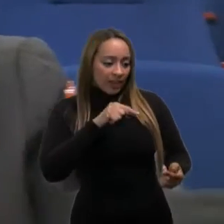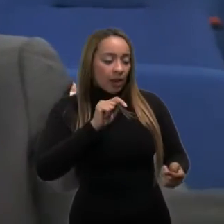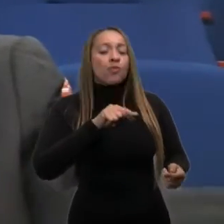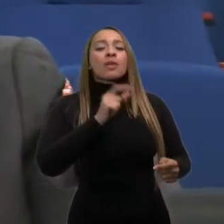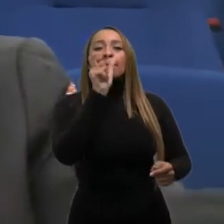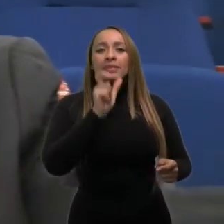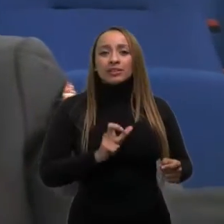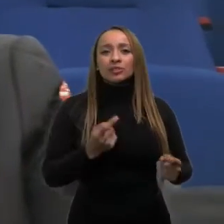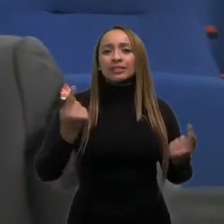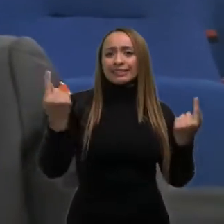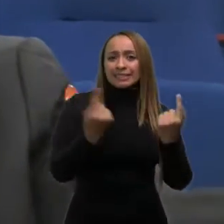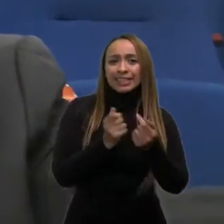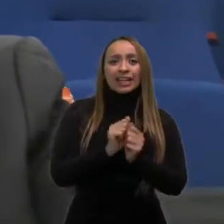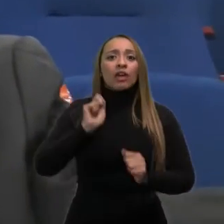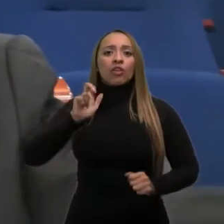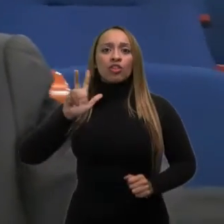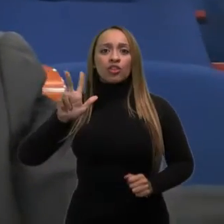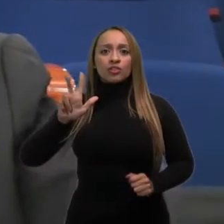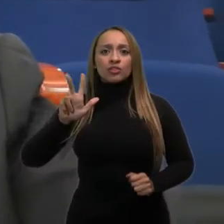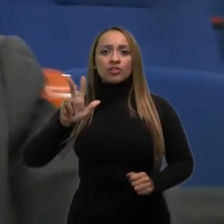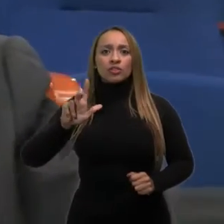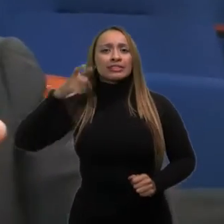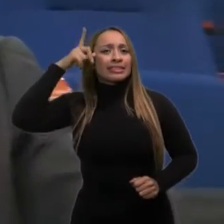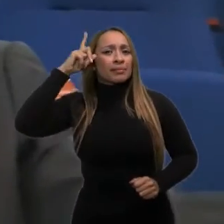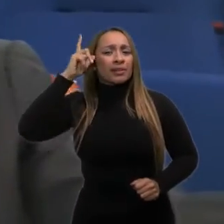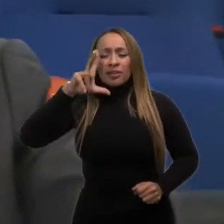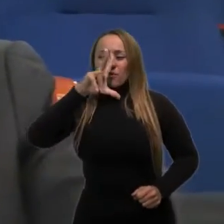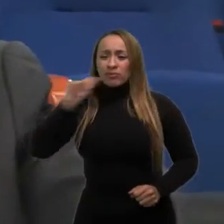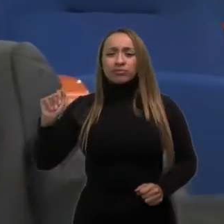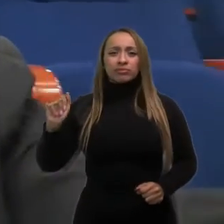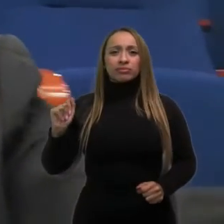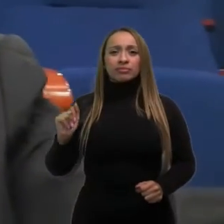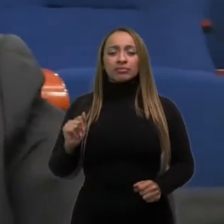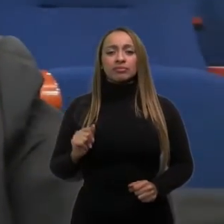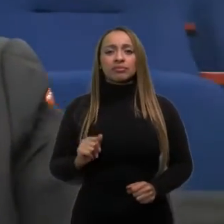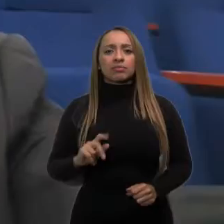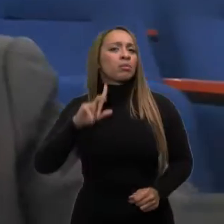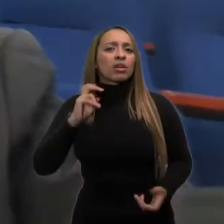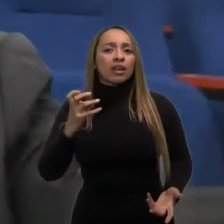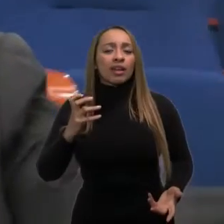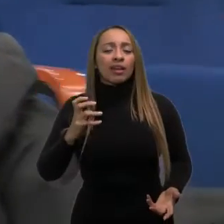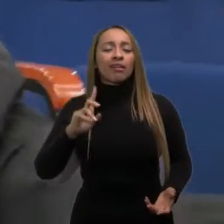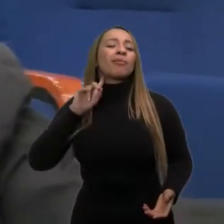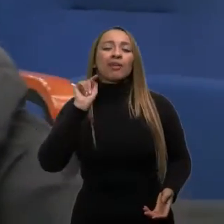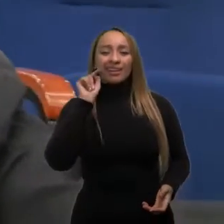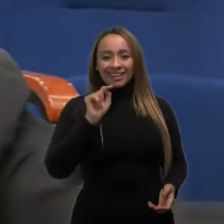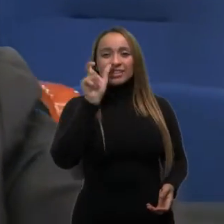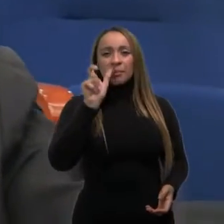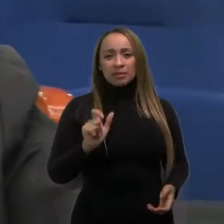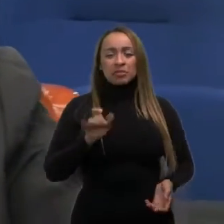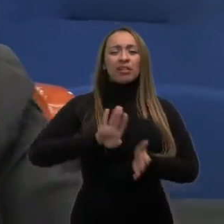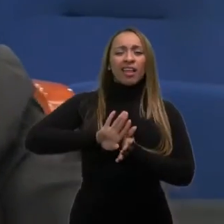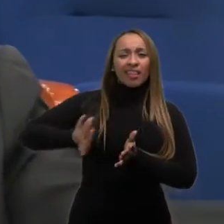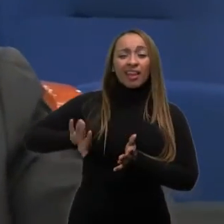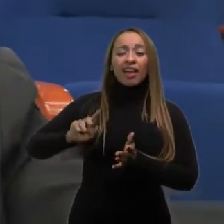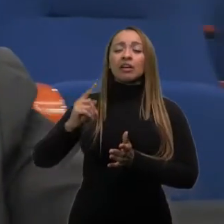alguien que está en relacionamiento directo con Dios, sus demonios huyen delante de esa persona. ¿Sabes por qué? Porque esa persona